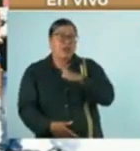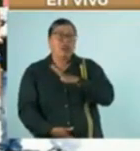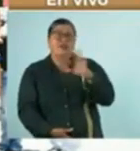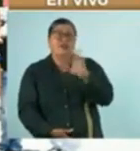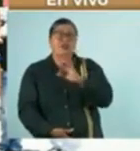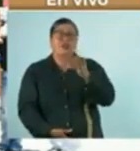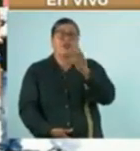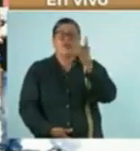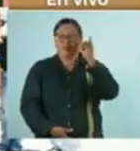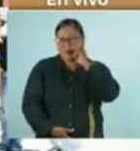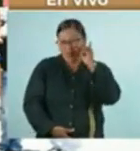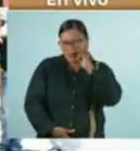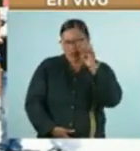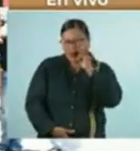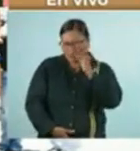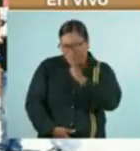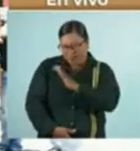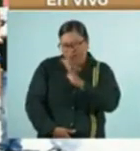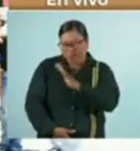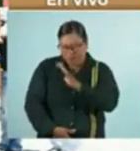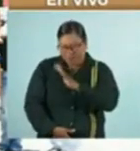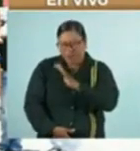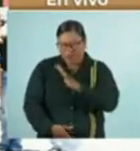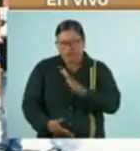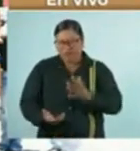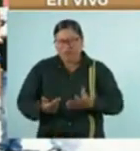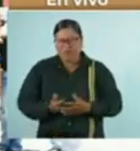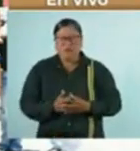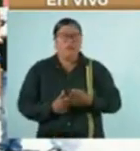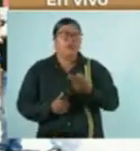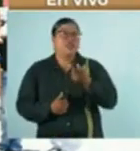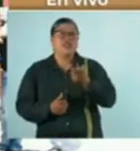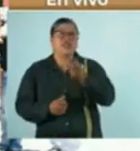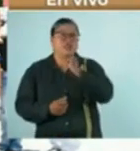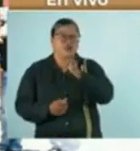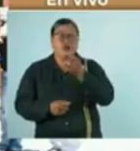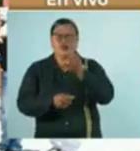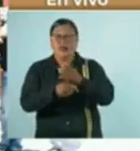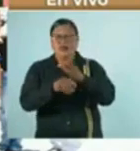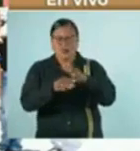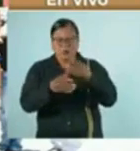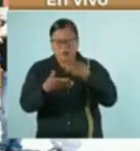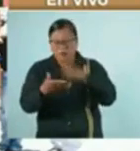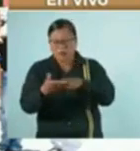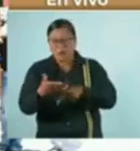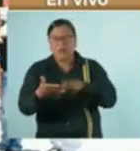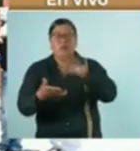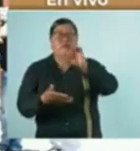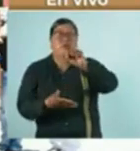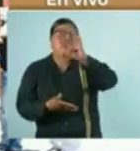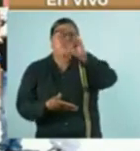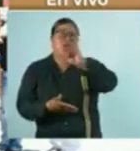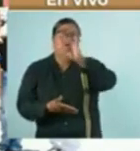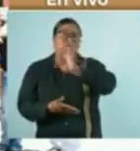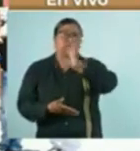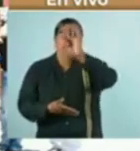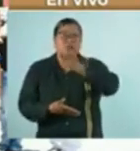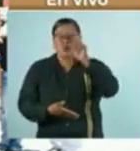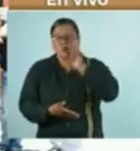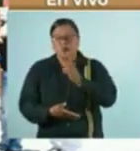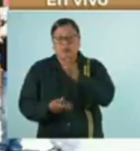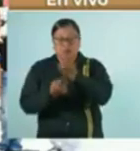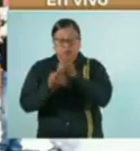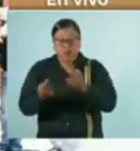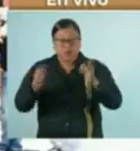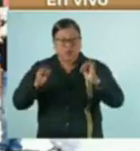un dispositivo celular dentro de casa. Y nos informa también que pues 69% de las niñas, niños